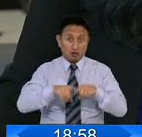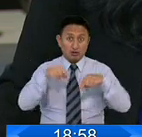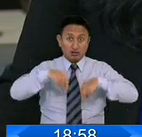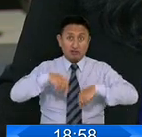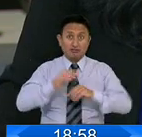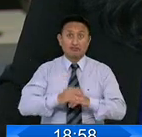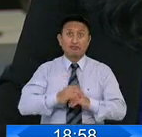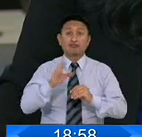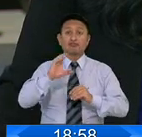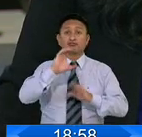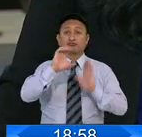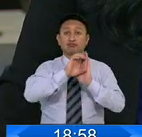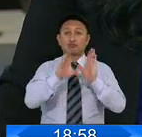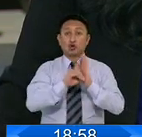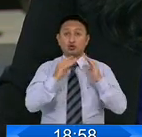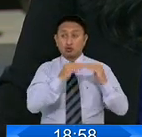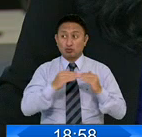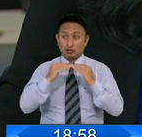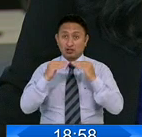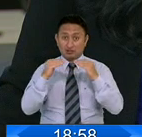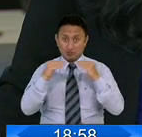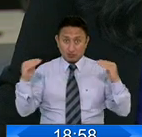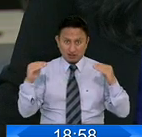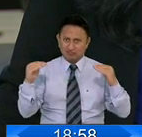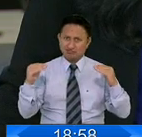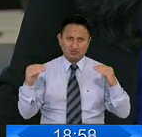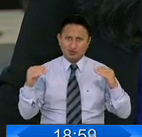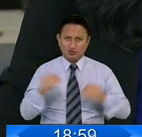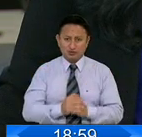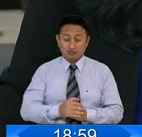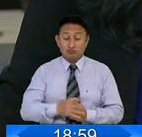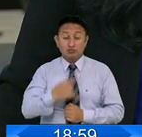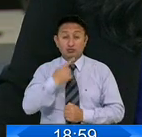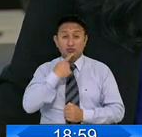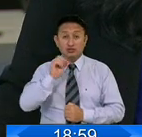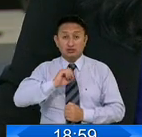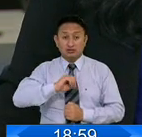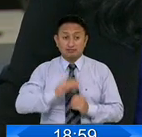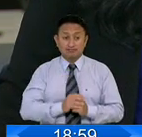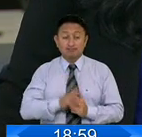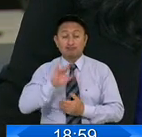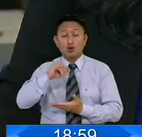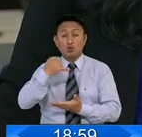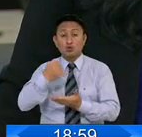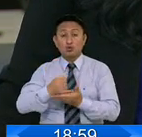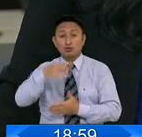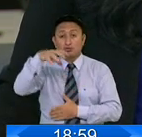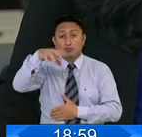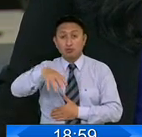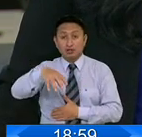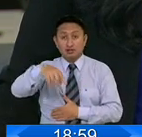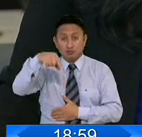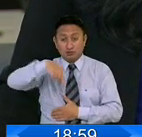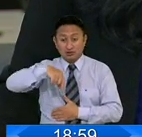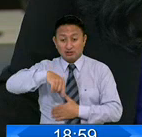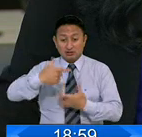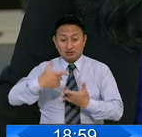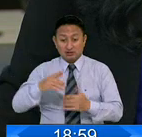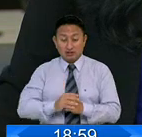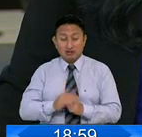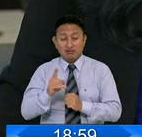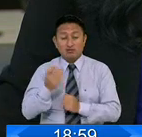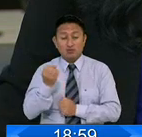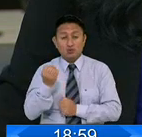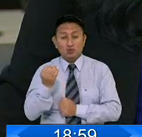del Código de la Democracia actual. Aseguran que solo desde la Junta Provincial se podrá realizar los